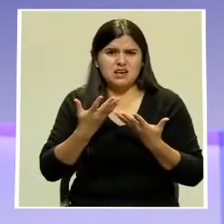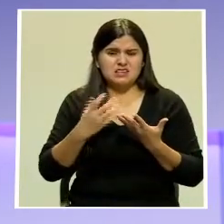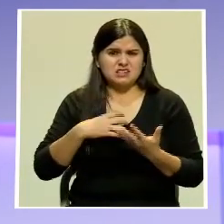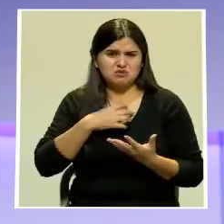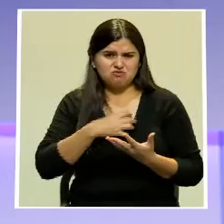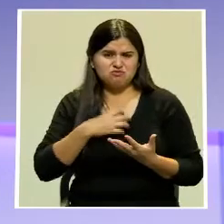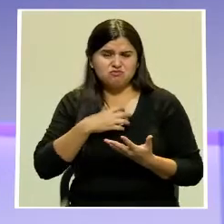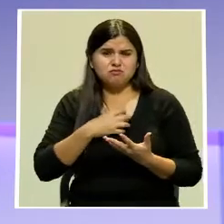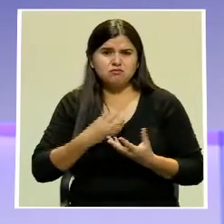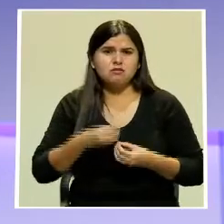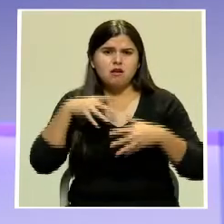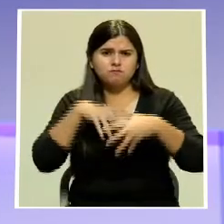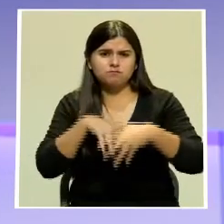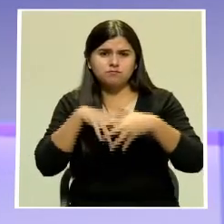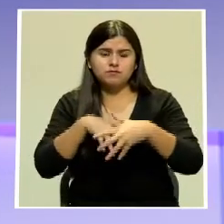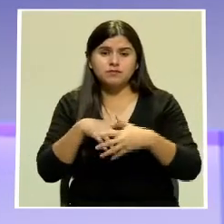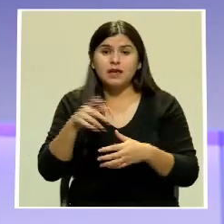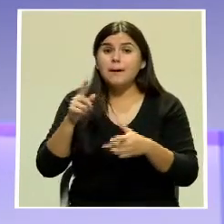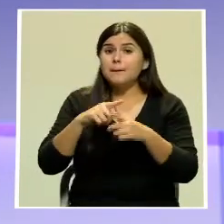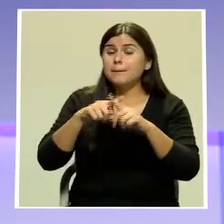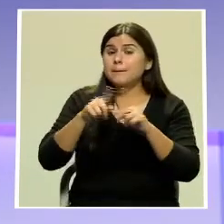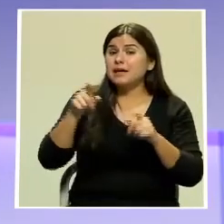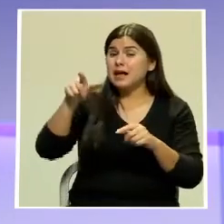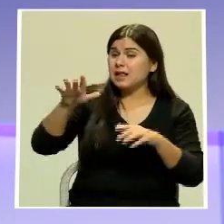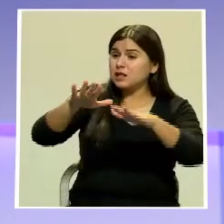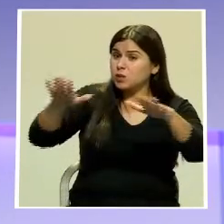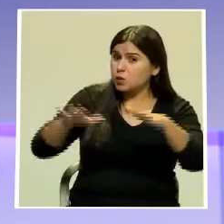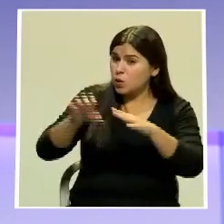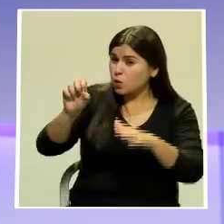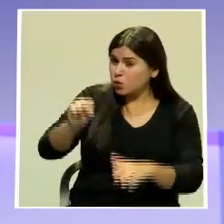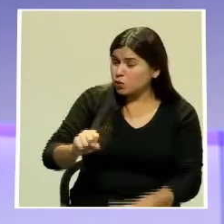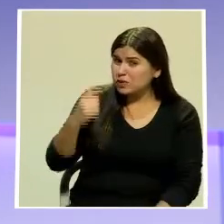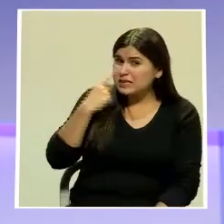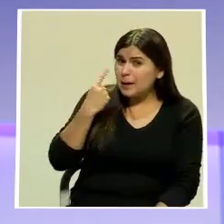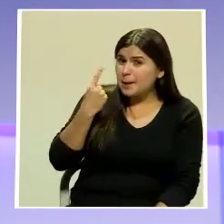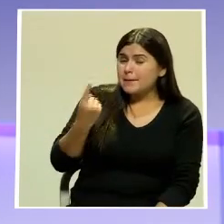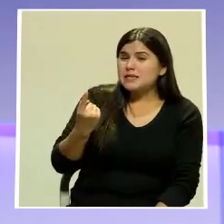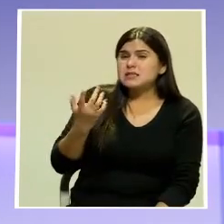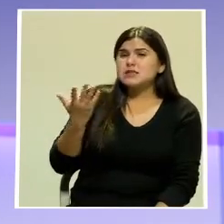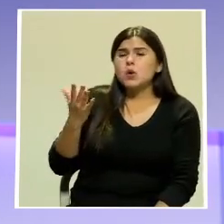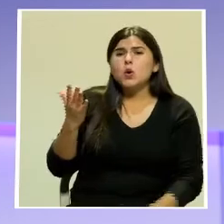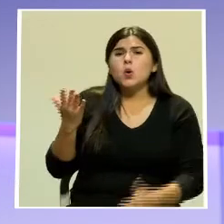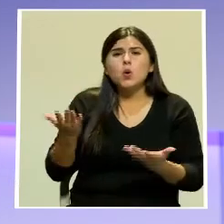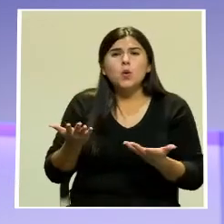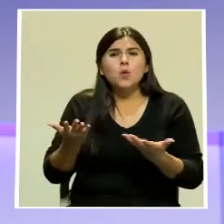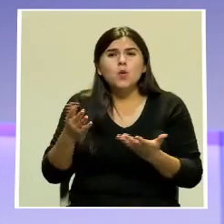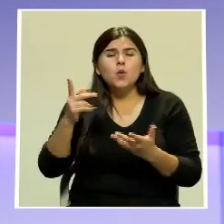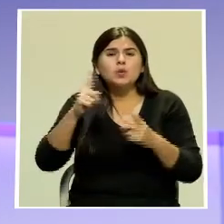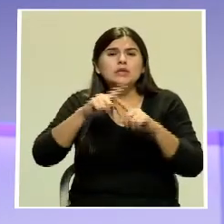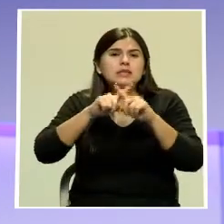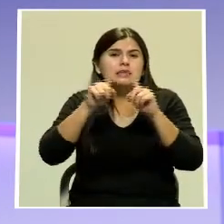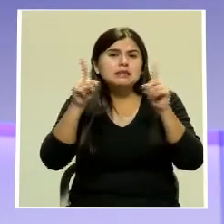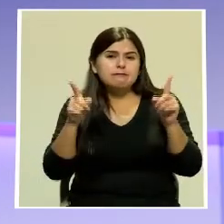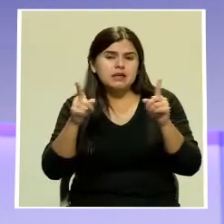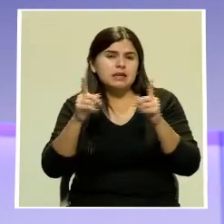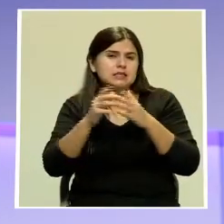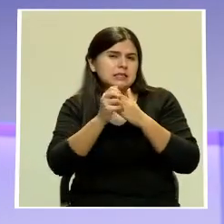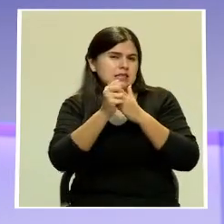descontento. Sin embargo, en la zona sur se ha visto como una diferencia de